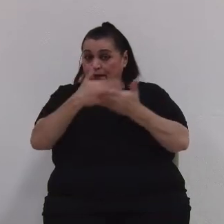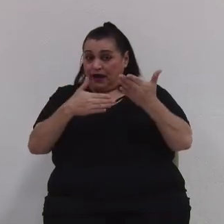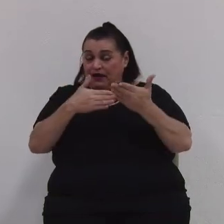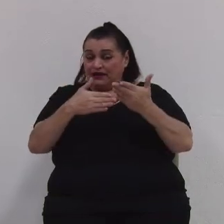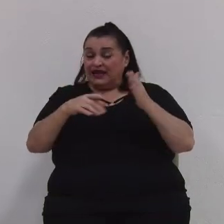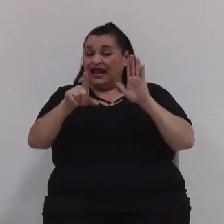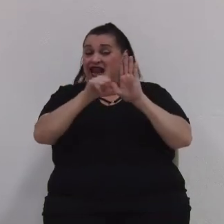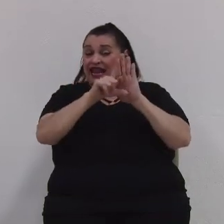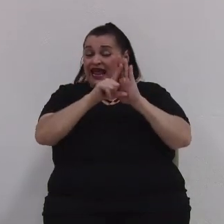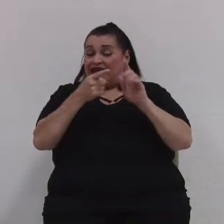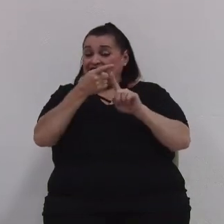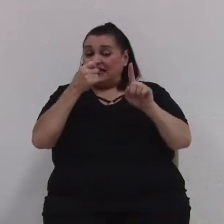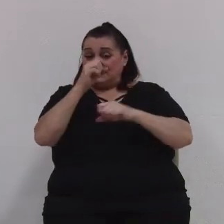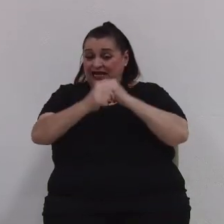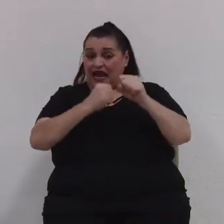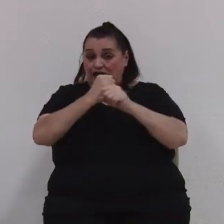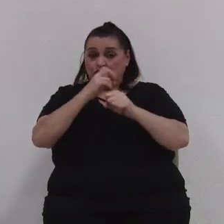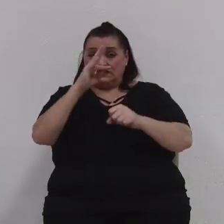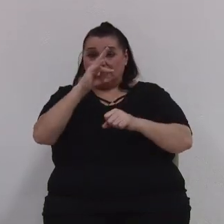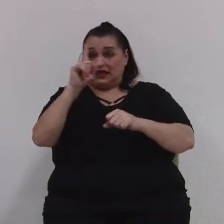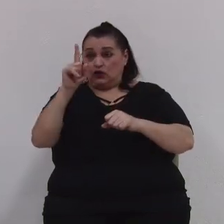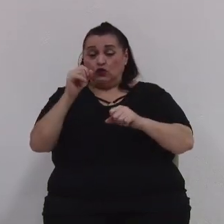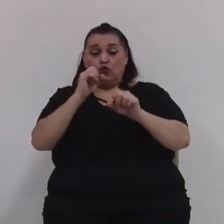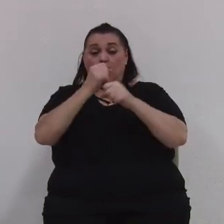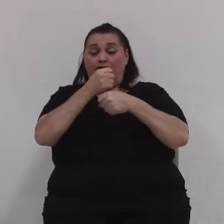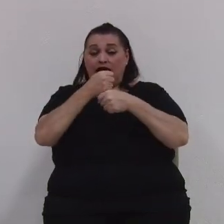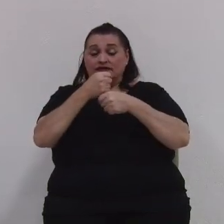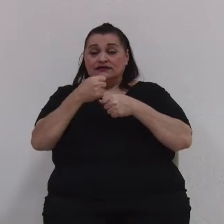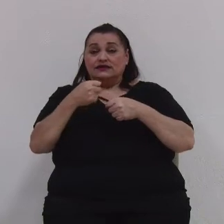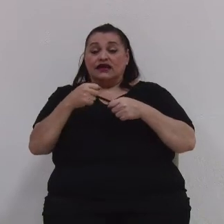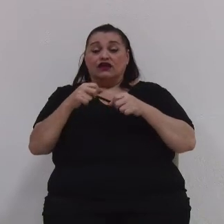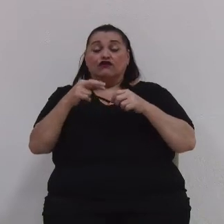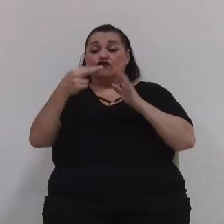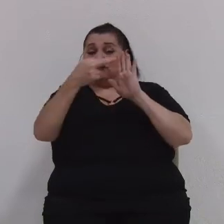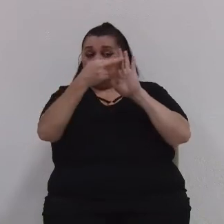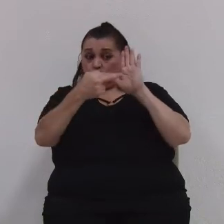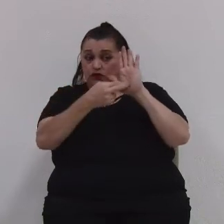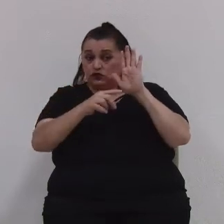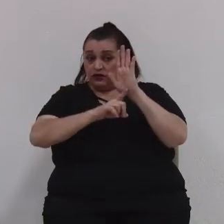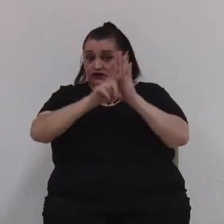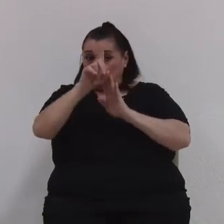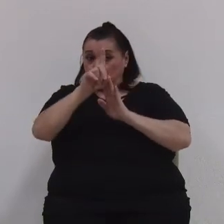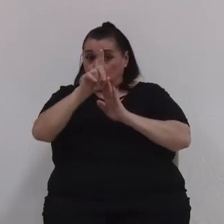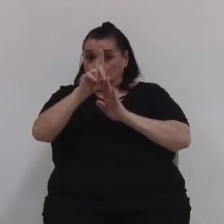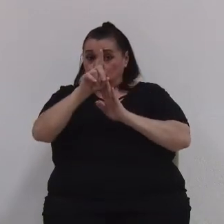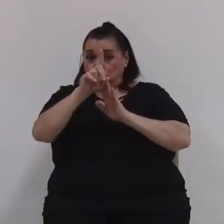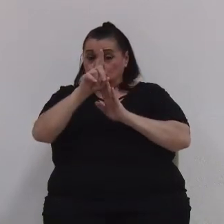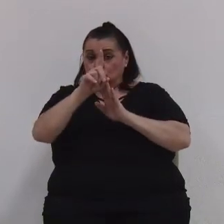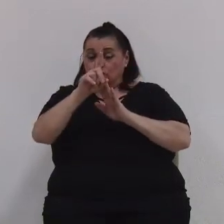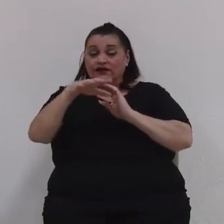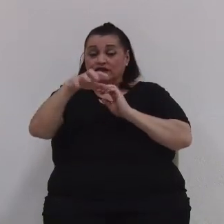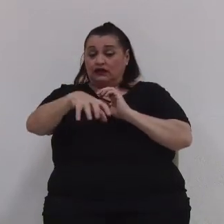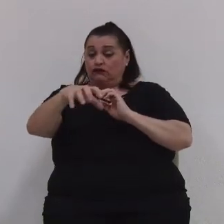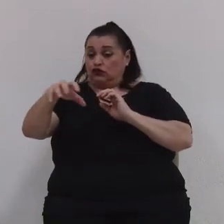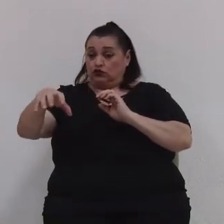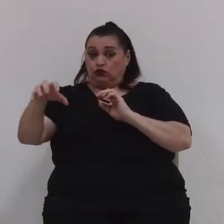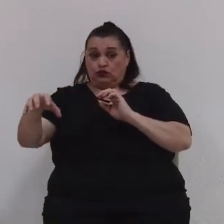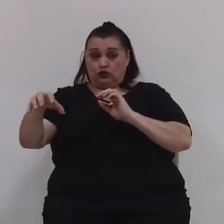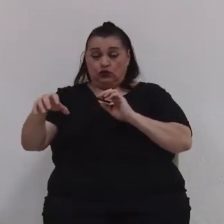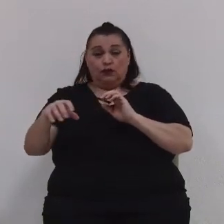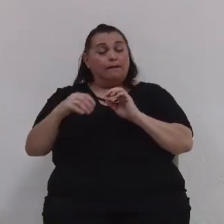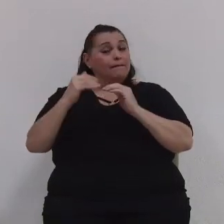desde el año 61 manda a hacer los planes de regulación, de desarrollo, de regulación del territorio, ¿verdad? Y